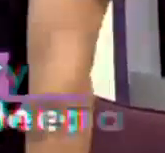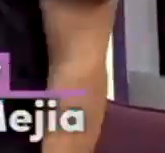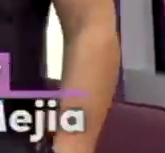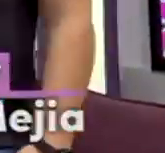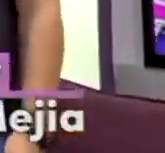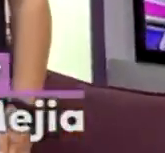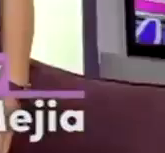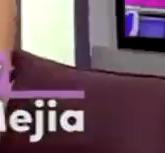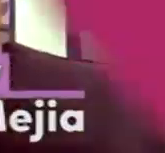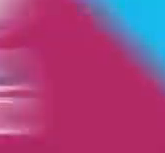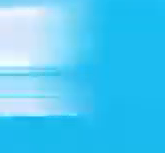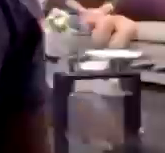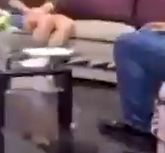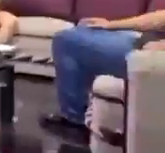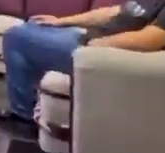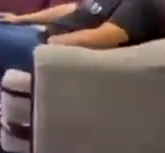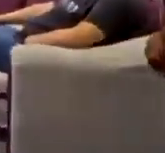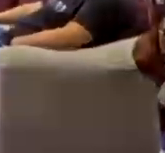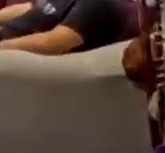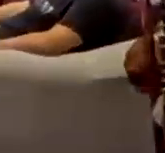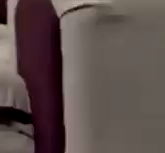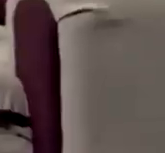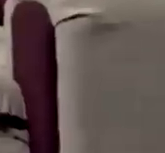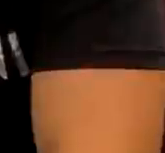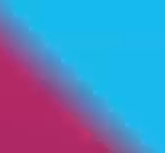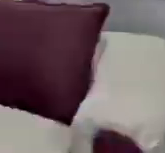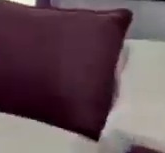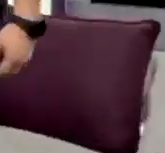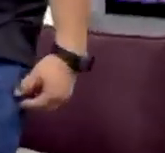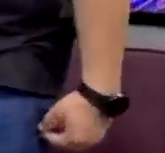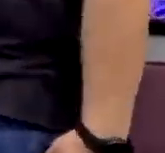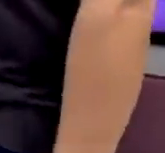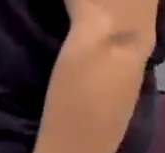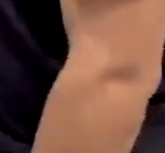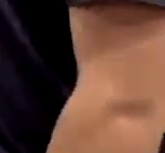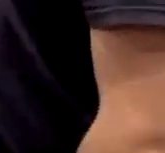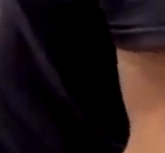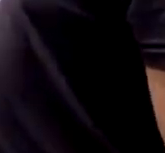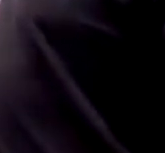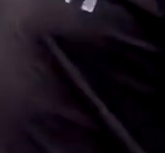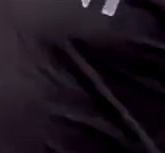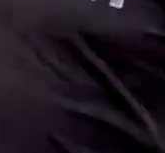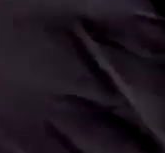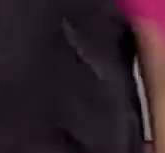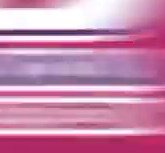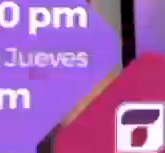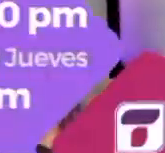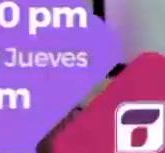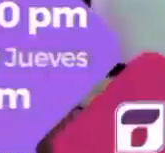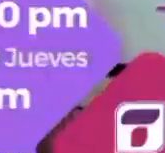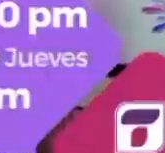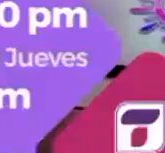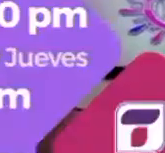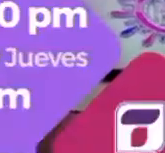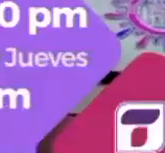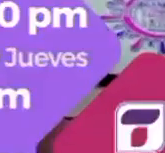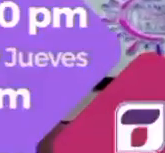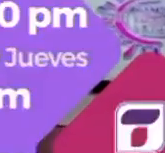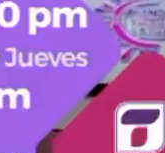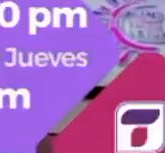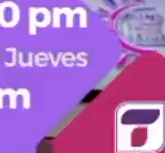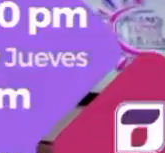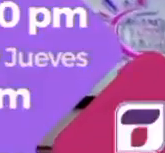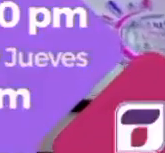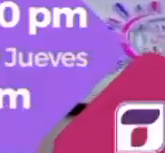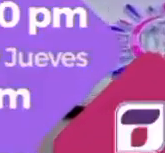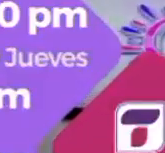Rory Mejía. Y nosotros los vamos a estar acompañando en su programa Buenas Tardes, Tlaxcala. En punto de las 2 de la tarde